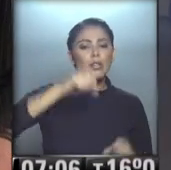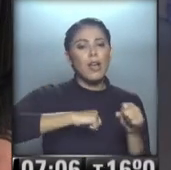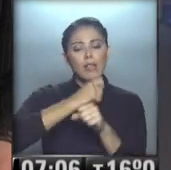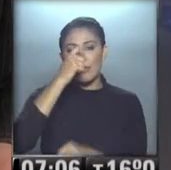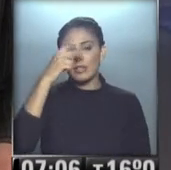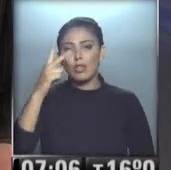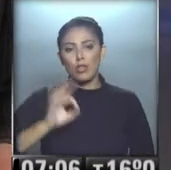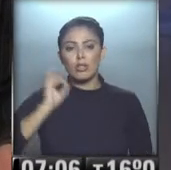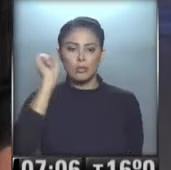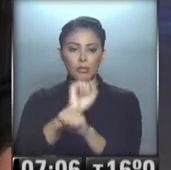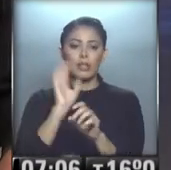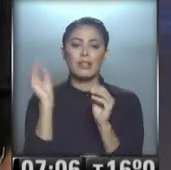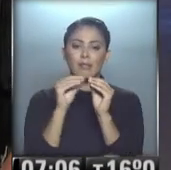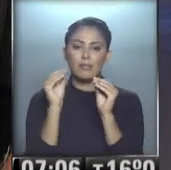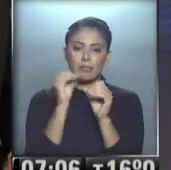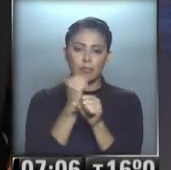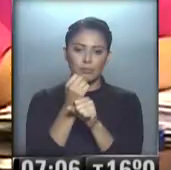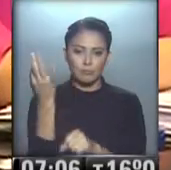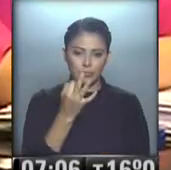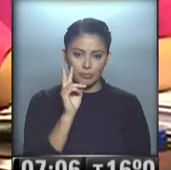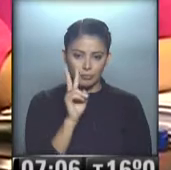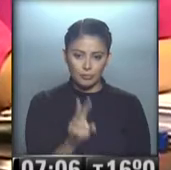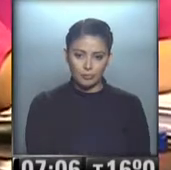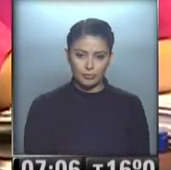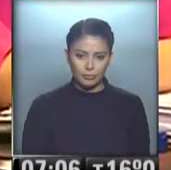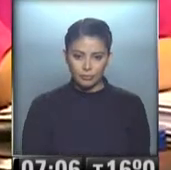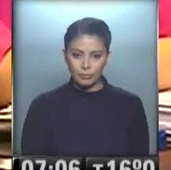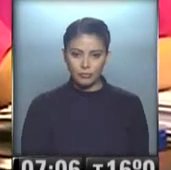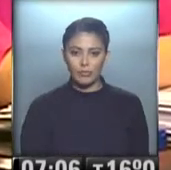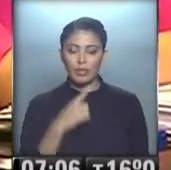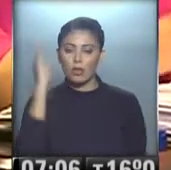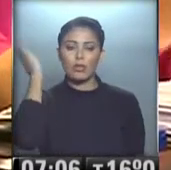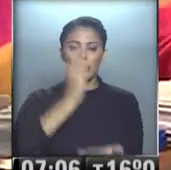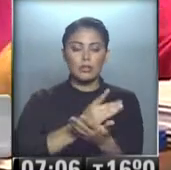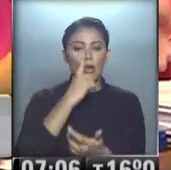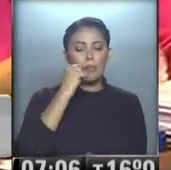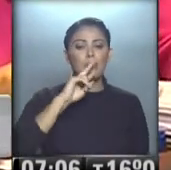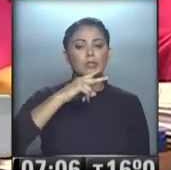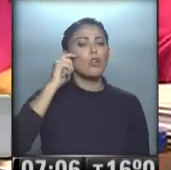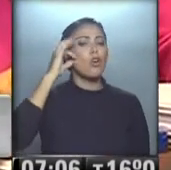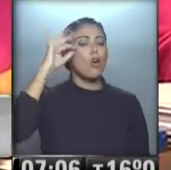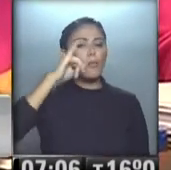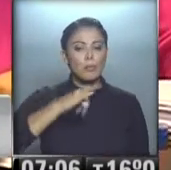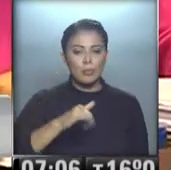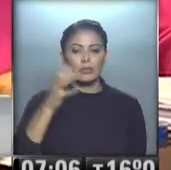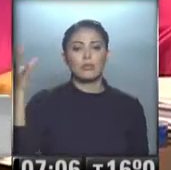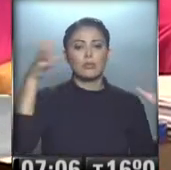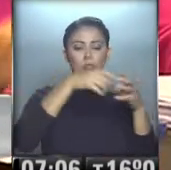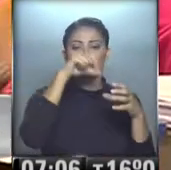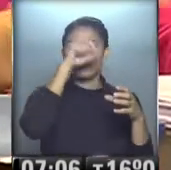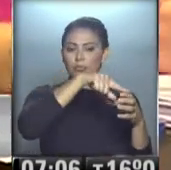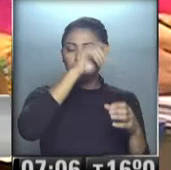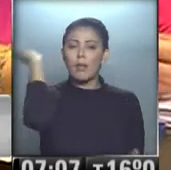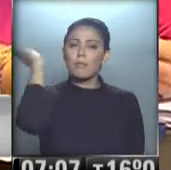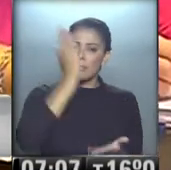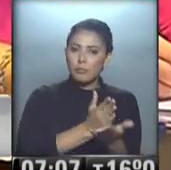años. El trabajo de nuestros enviados especiales. Condenar a José Fernando Gómez, de la filiación Obrante en Autos, a la